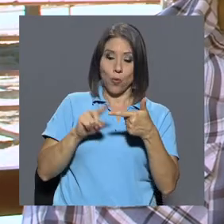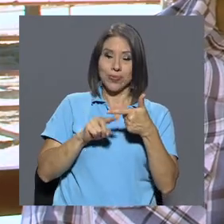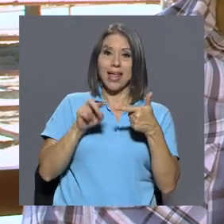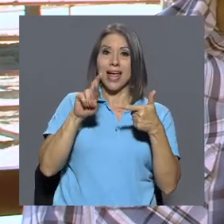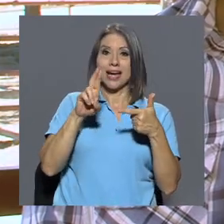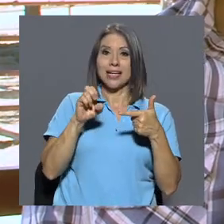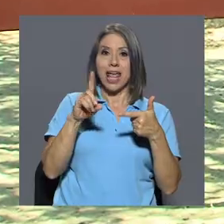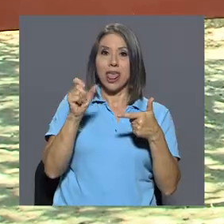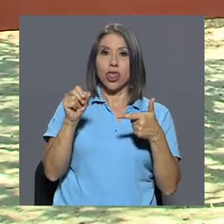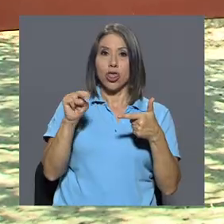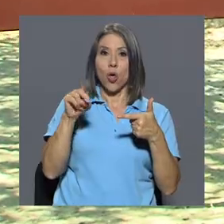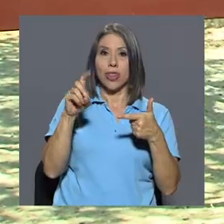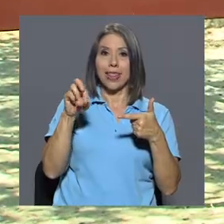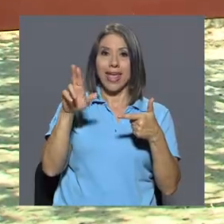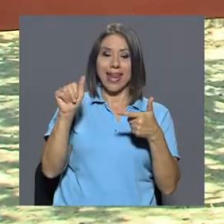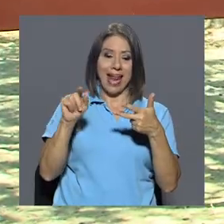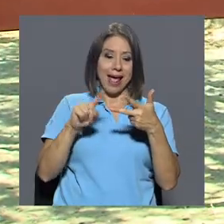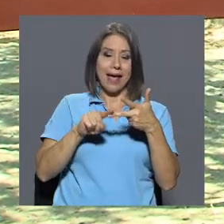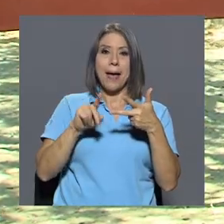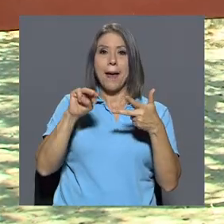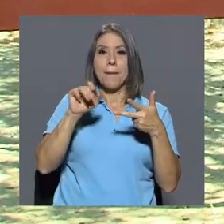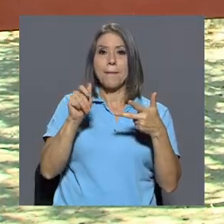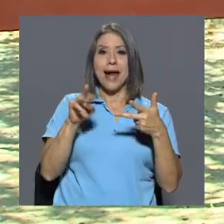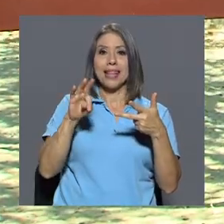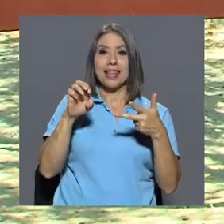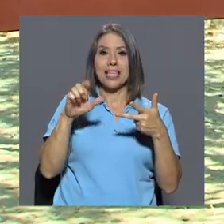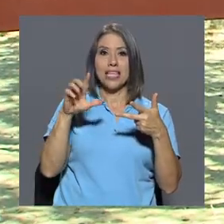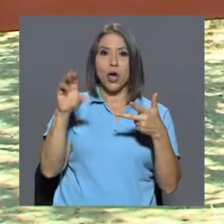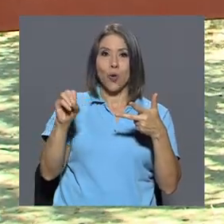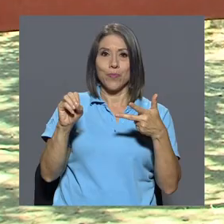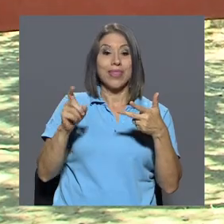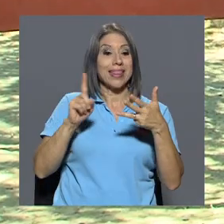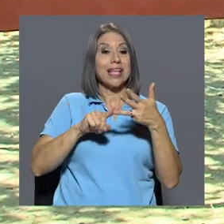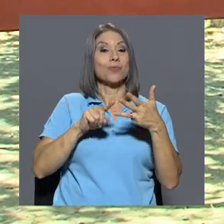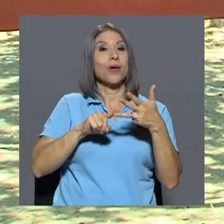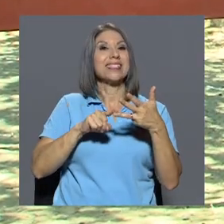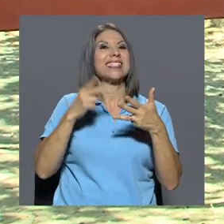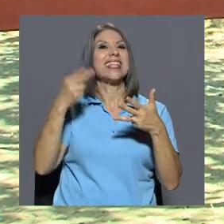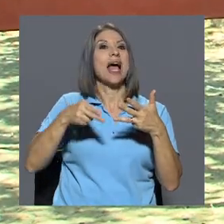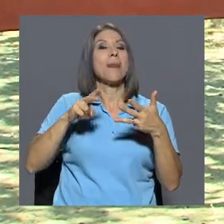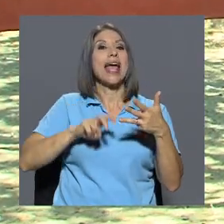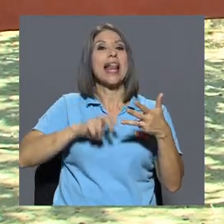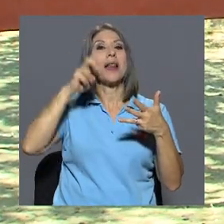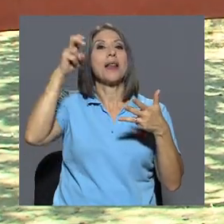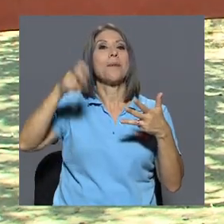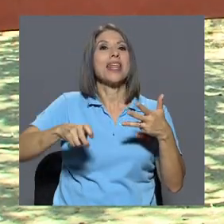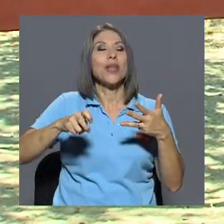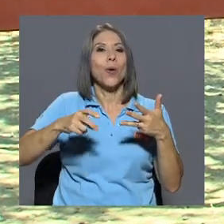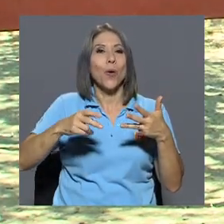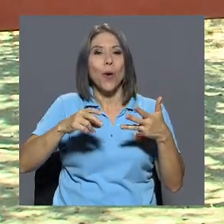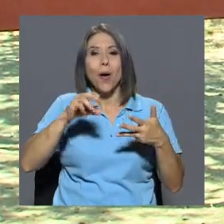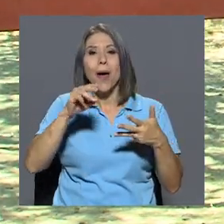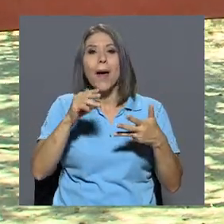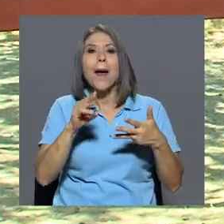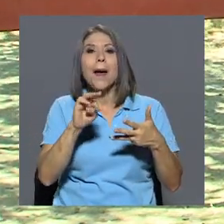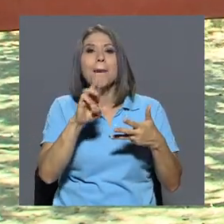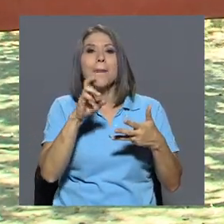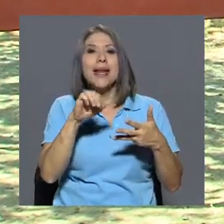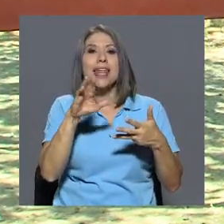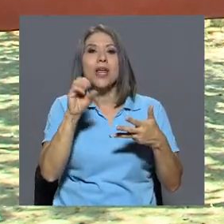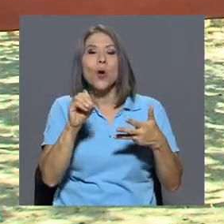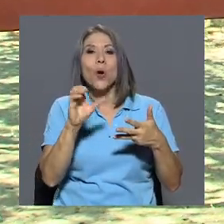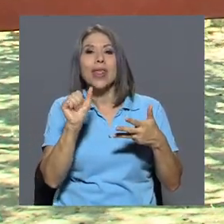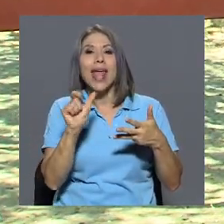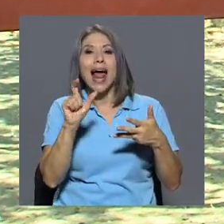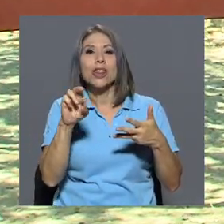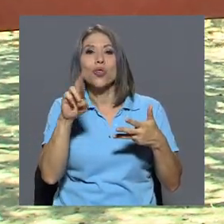martilleo. Después viene lo que se llama el brinco de altura. El martilleo. Martillando,